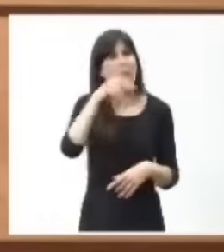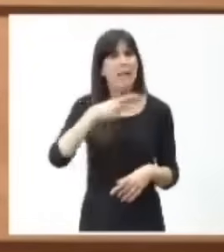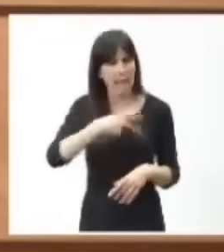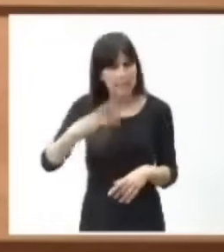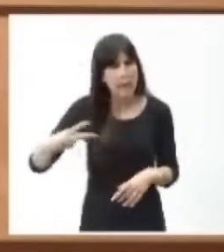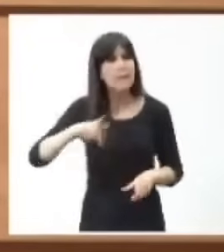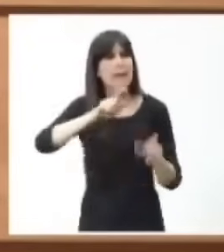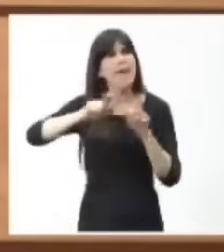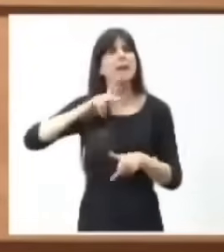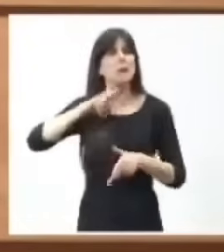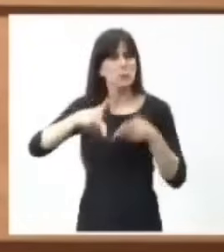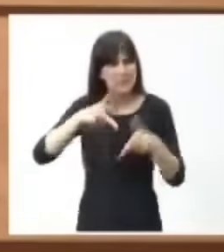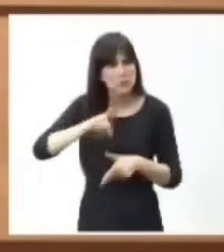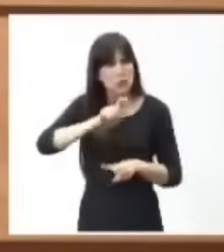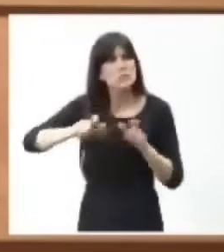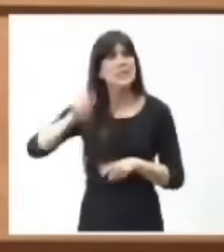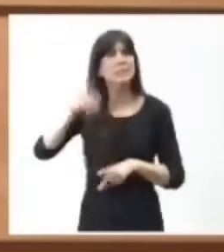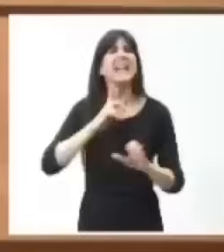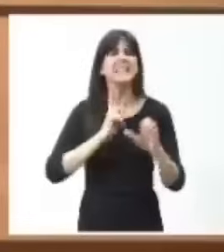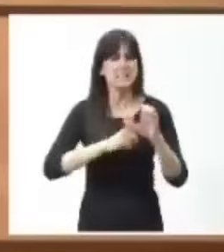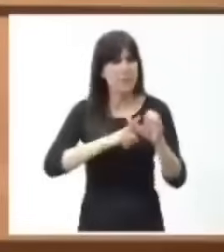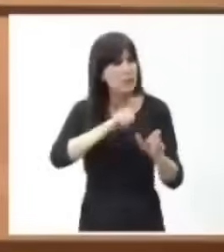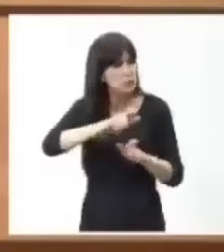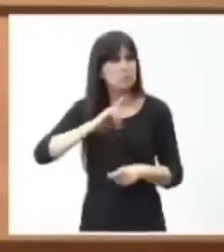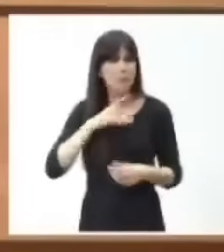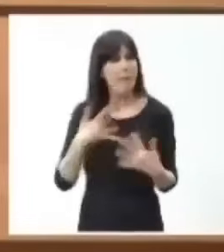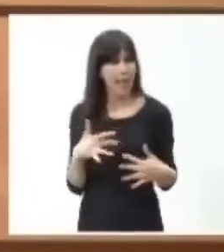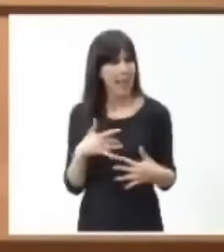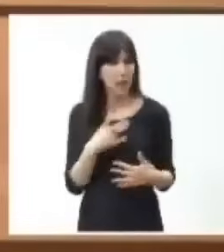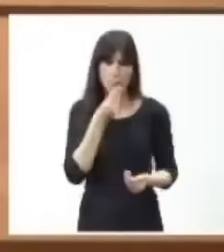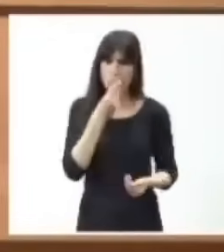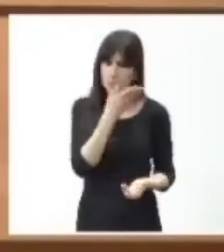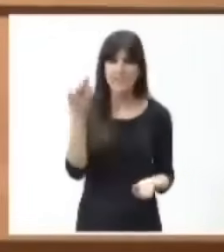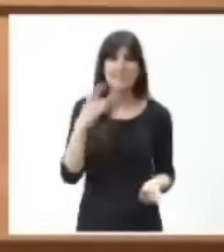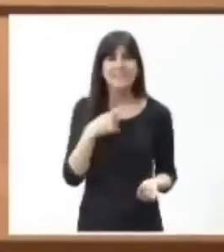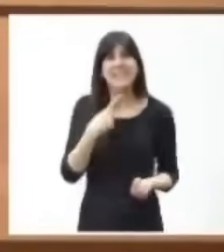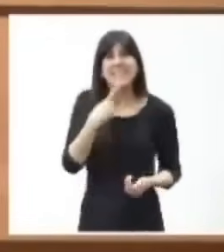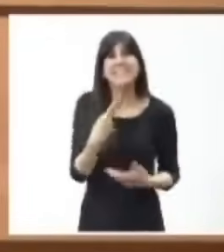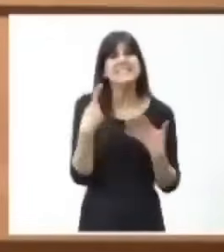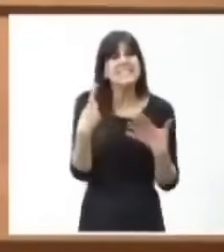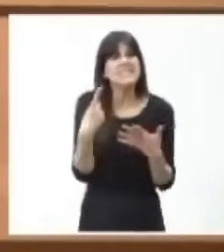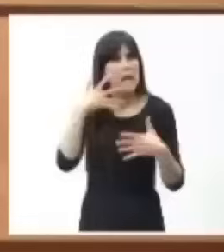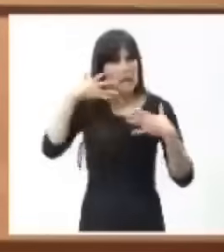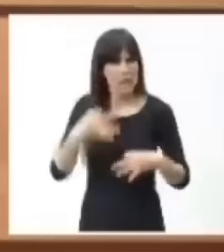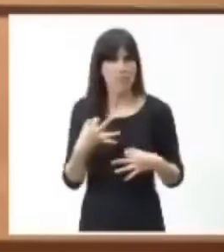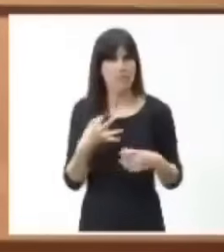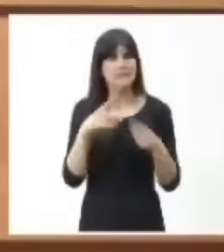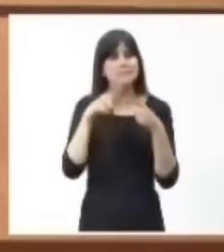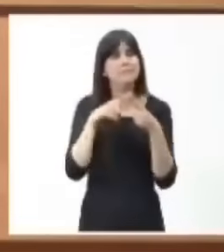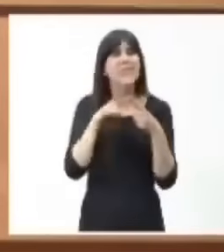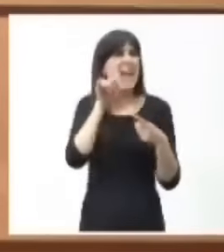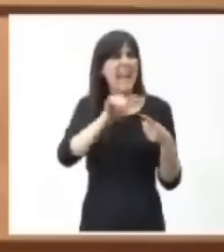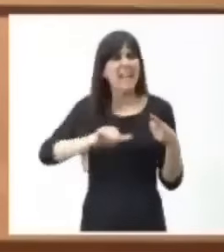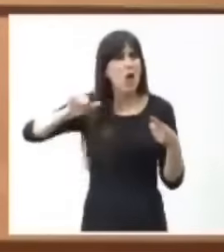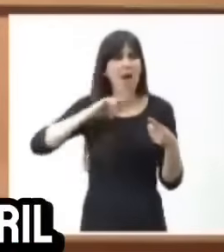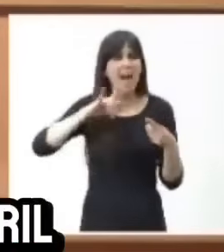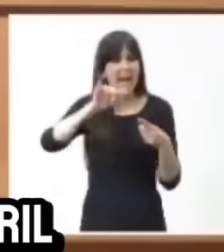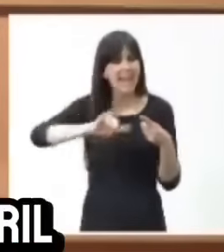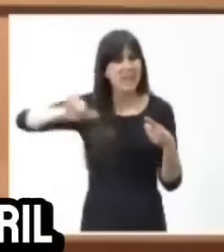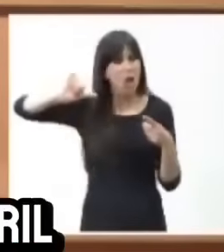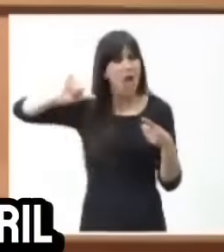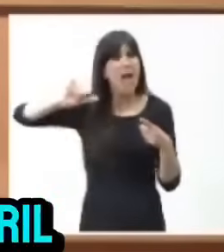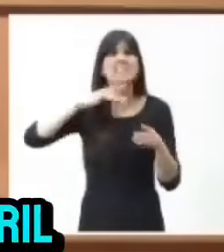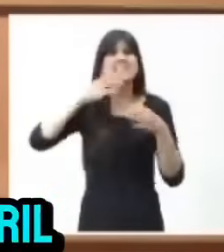cántabros, por los vascos o por los extremeños. Ministro, le voy a decir 6 realidades. Una, La Rioja siempre estuvo en los